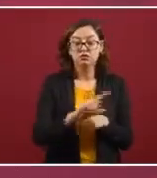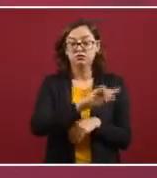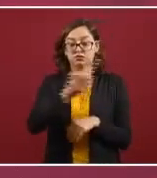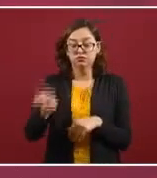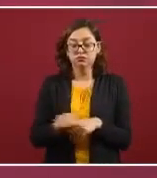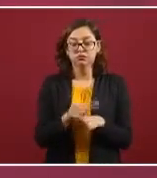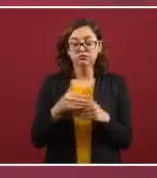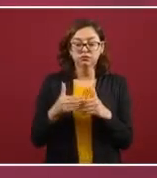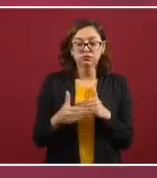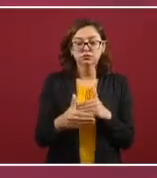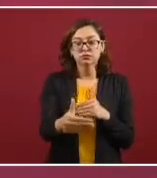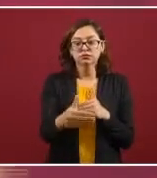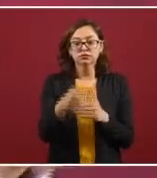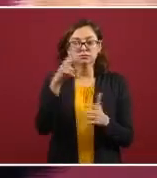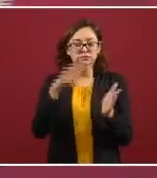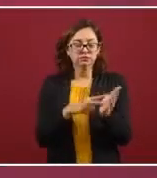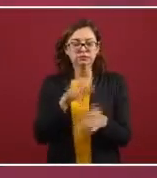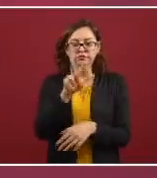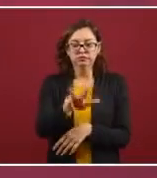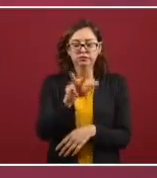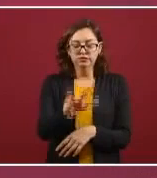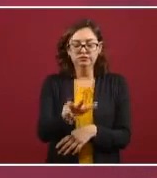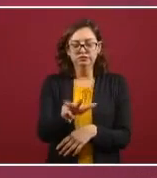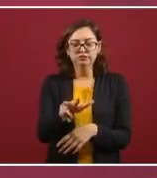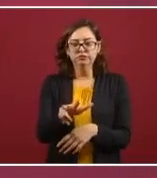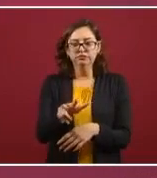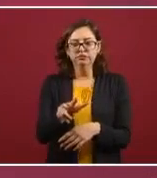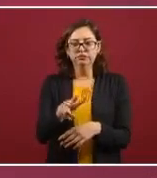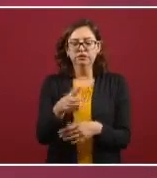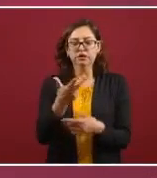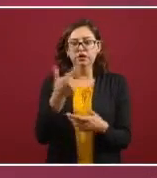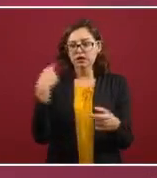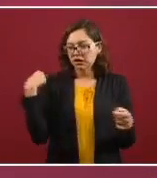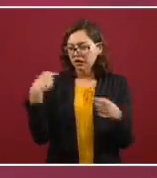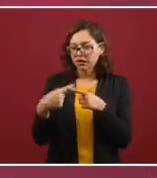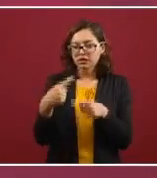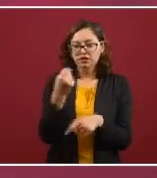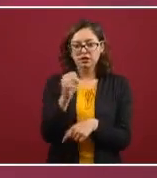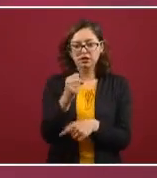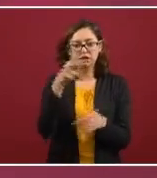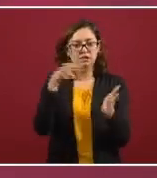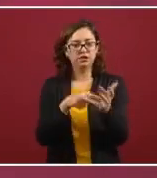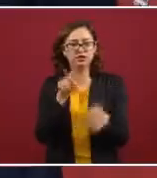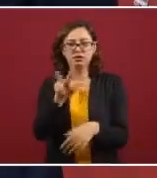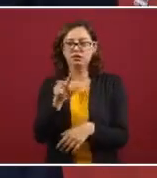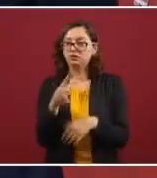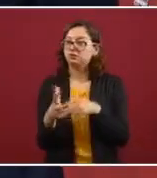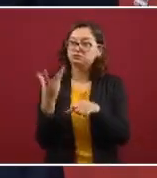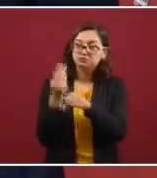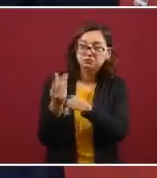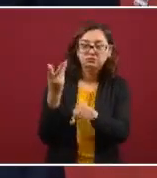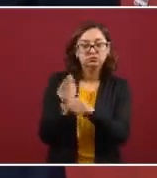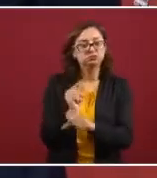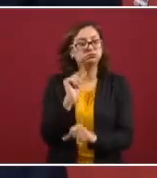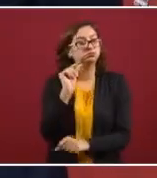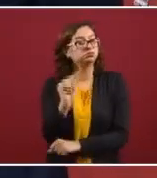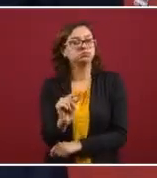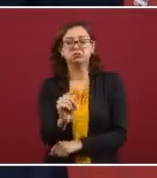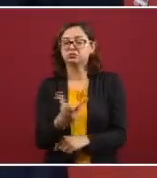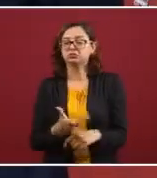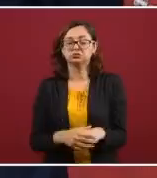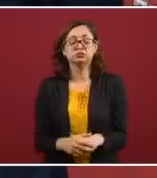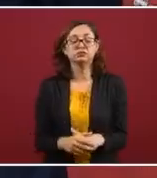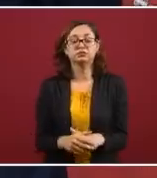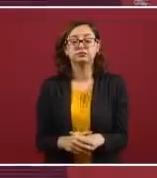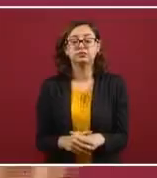todo el siguiente año, es decir, hasta septiembre de 2018, se había avanzado muy poco. En el caso